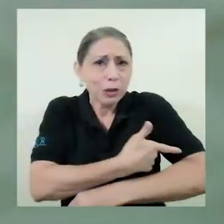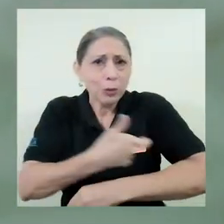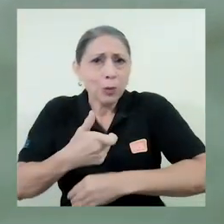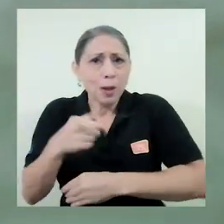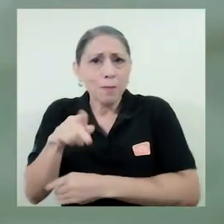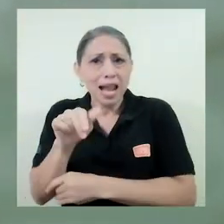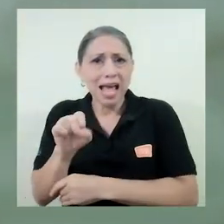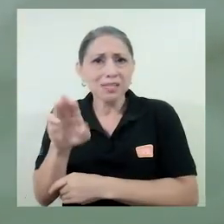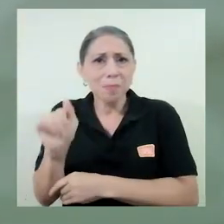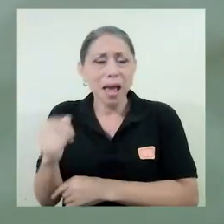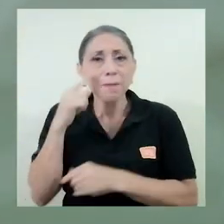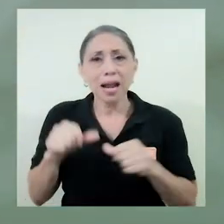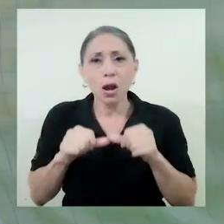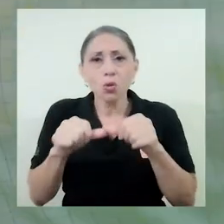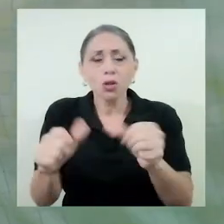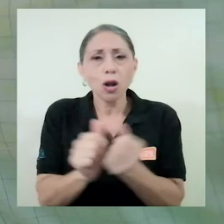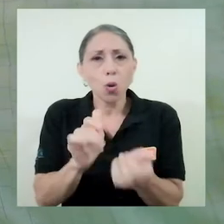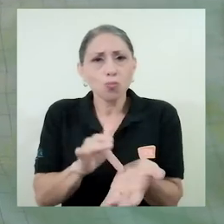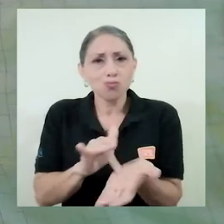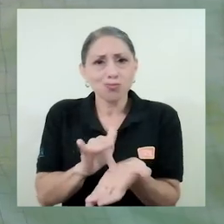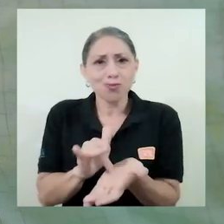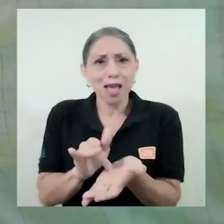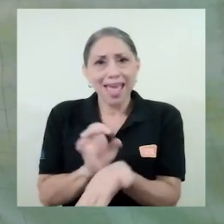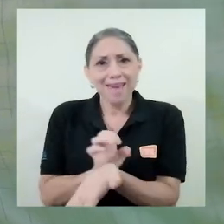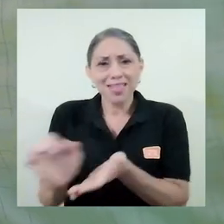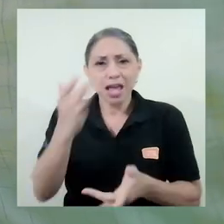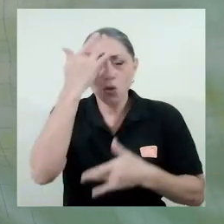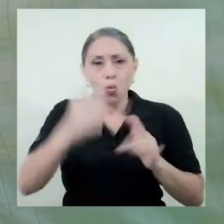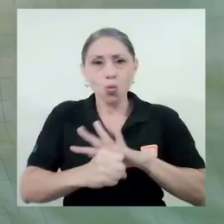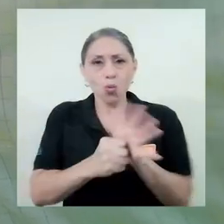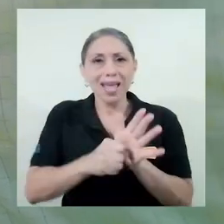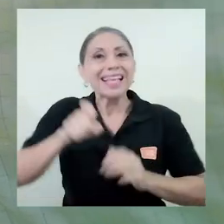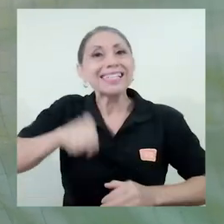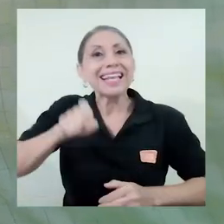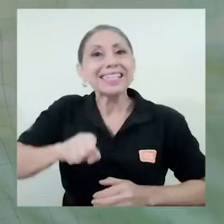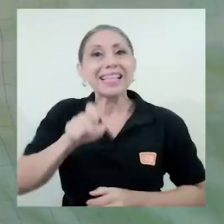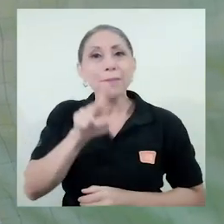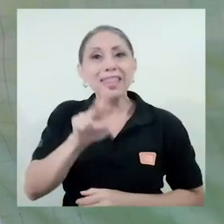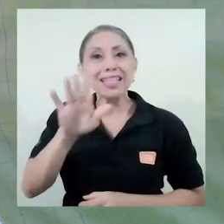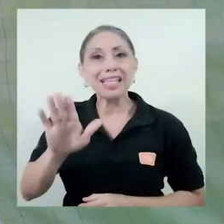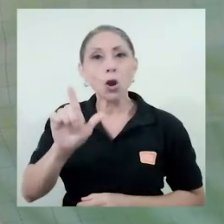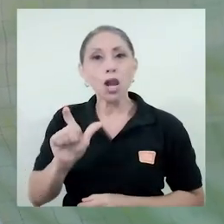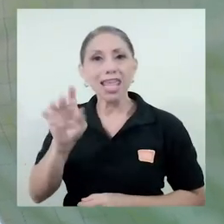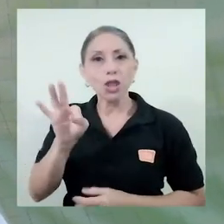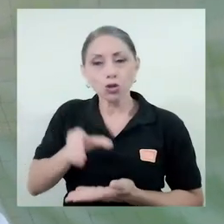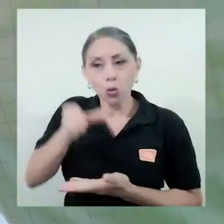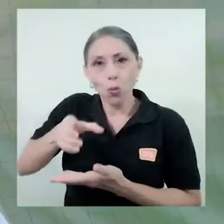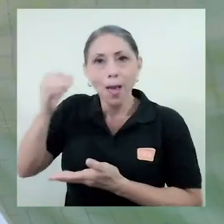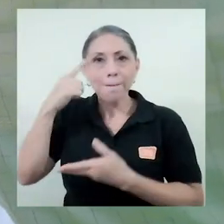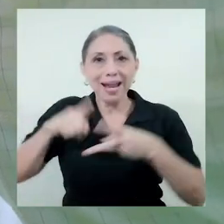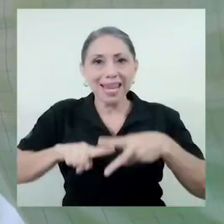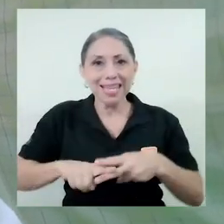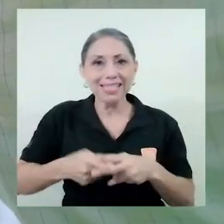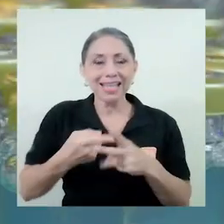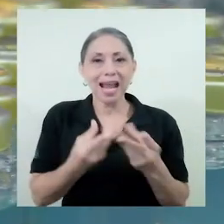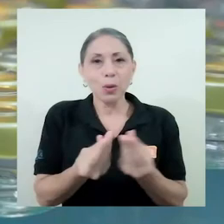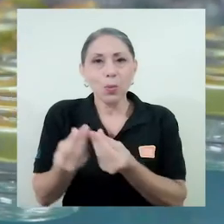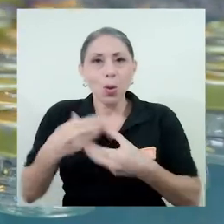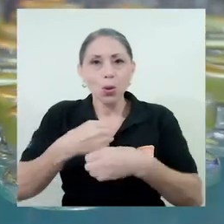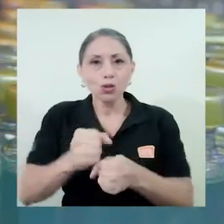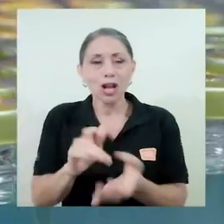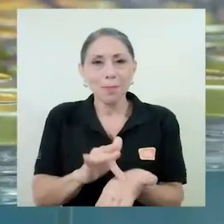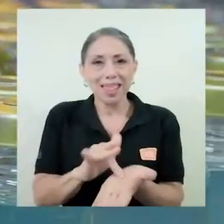poder continuar con la producción del suero anti-COVID, ya que son 25 litros los que se requieren para iniciar la producción del